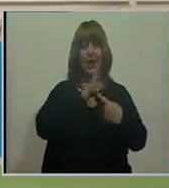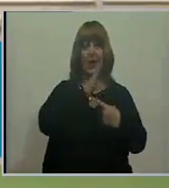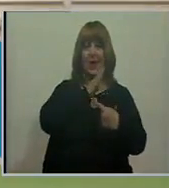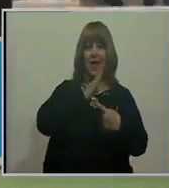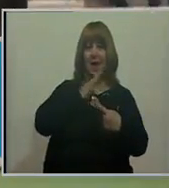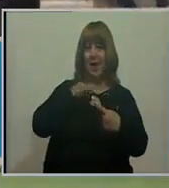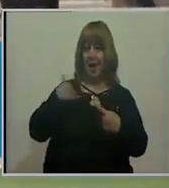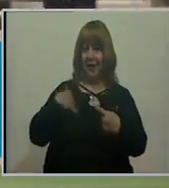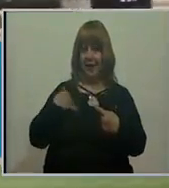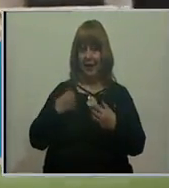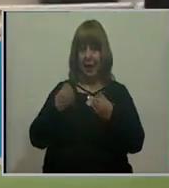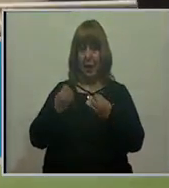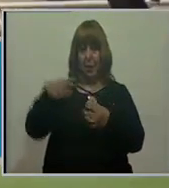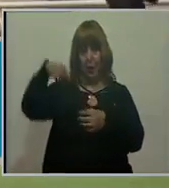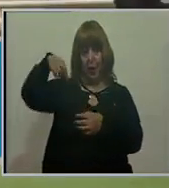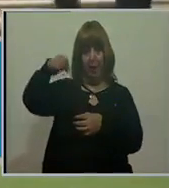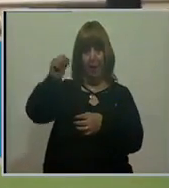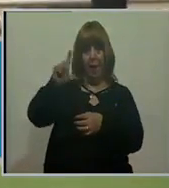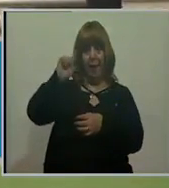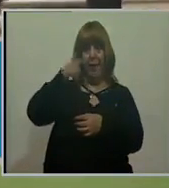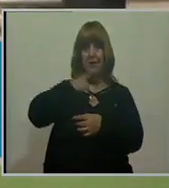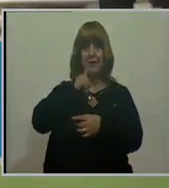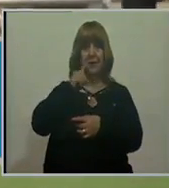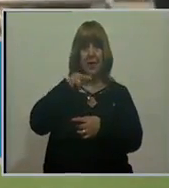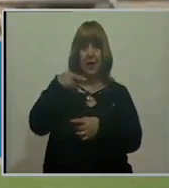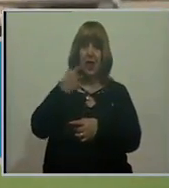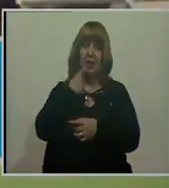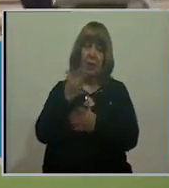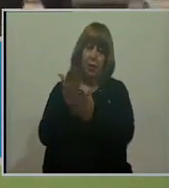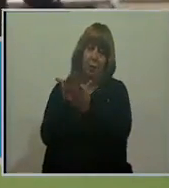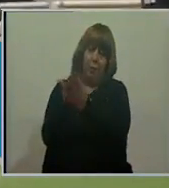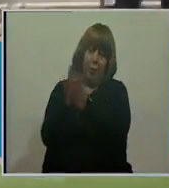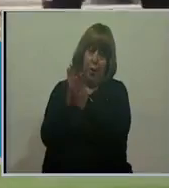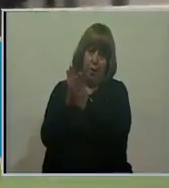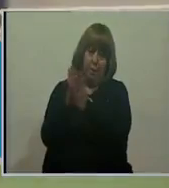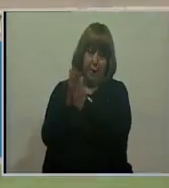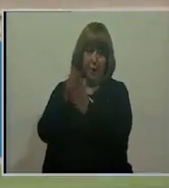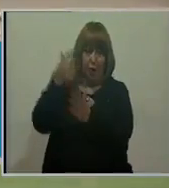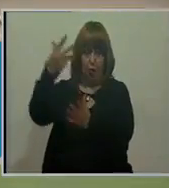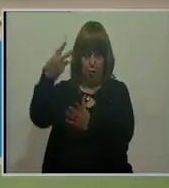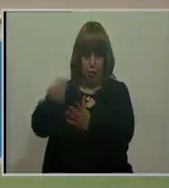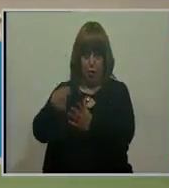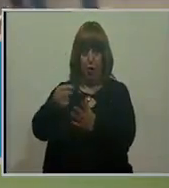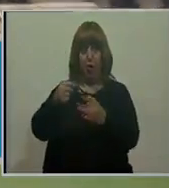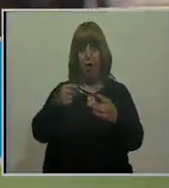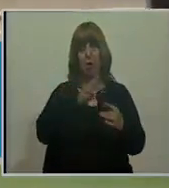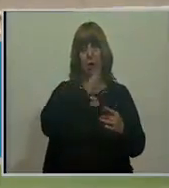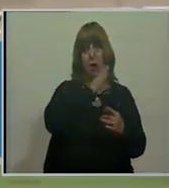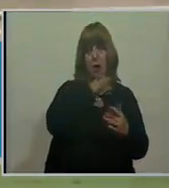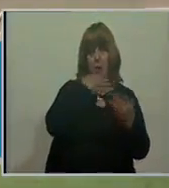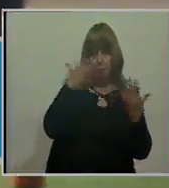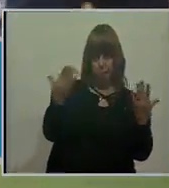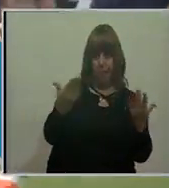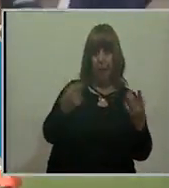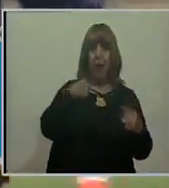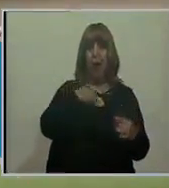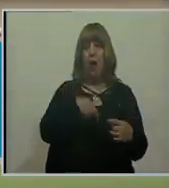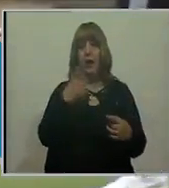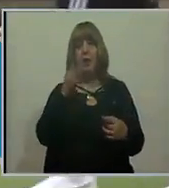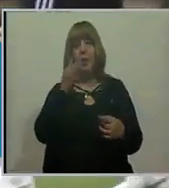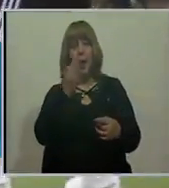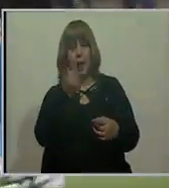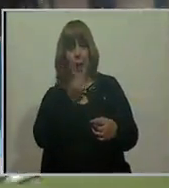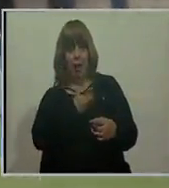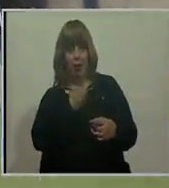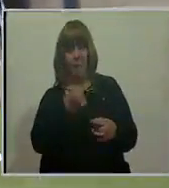reclamo palestino se hizo sentir. Argentina no jugará el próximo sábado el duelo que tenía previsto. Ahora, de urgencia, los directivos buscan rival para que Sampaoli pueda